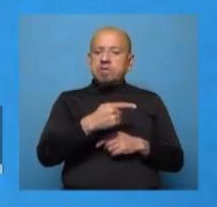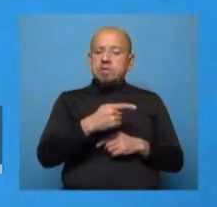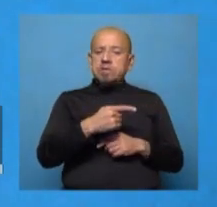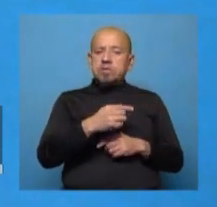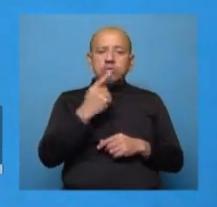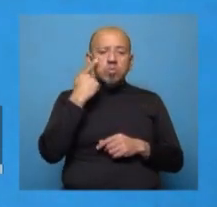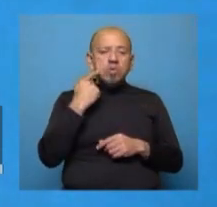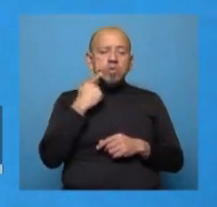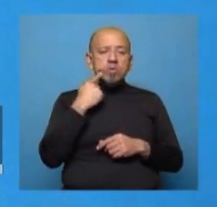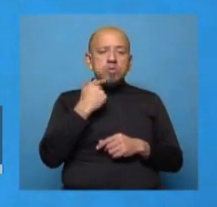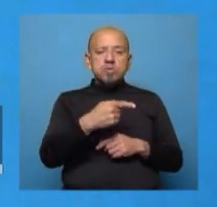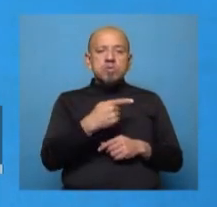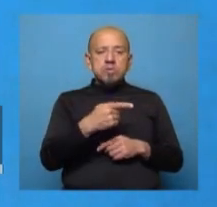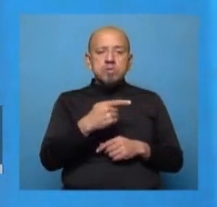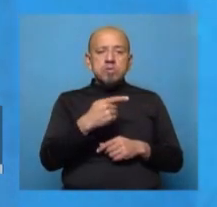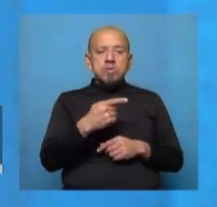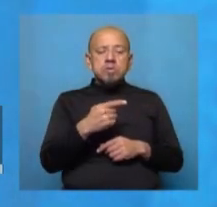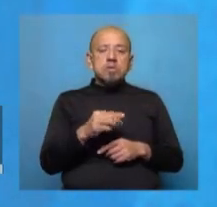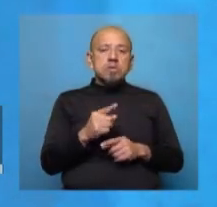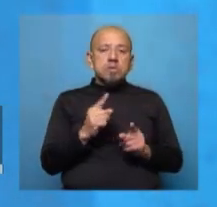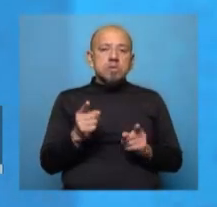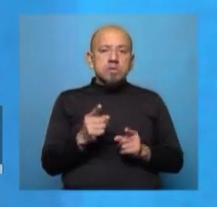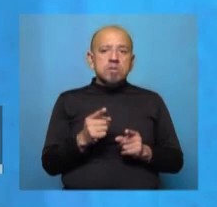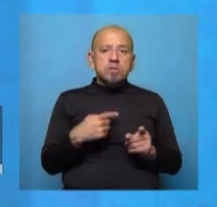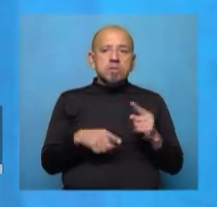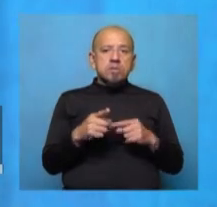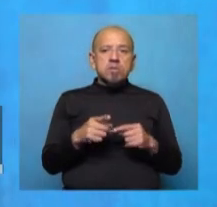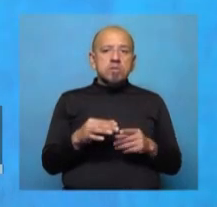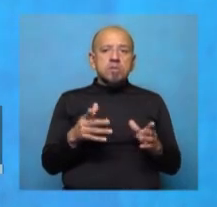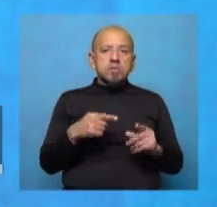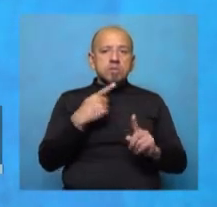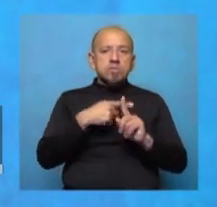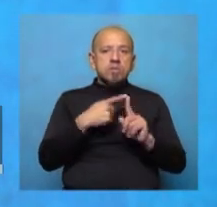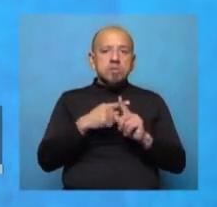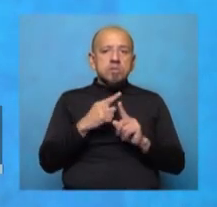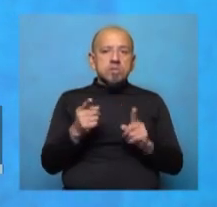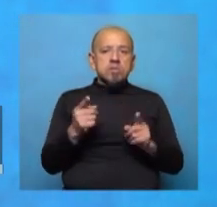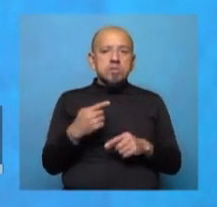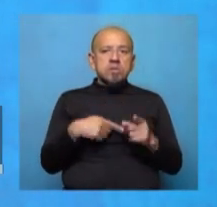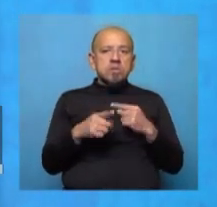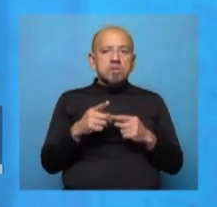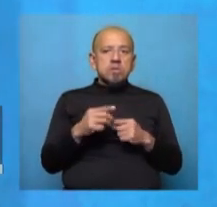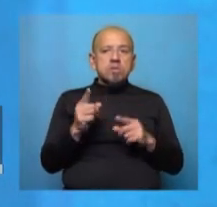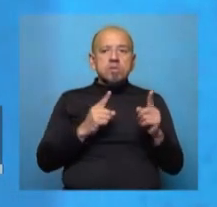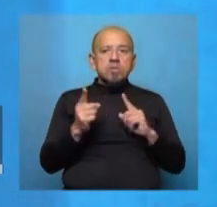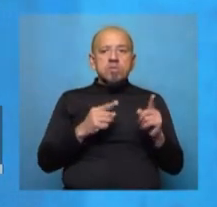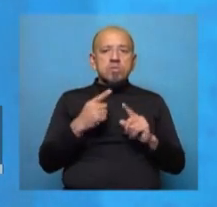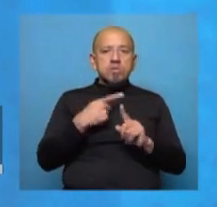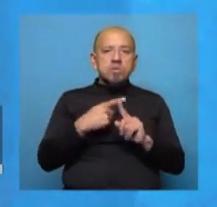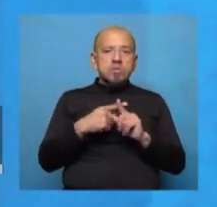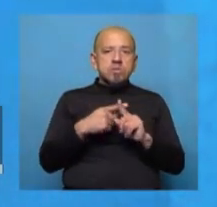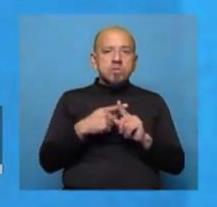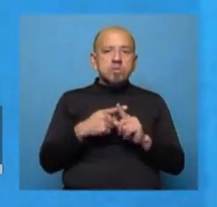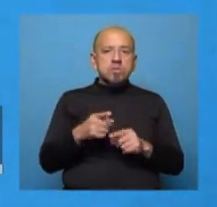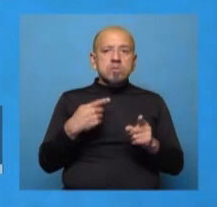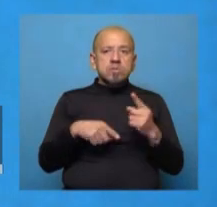y los resultados no no sean positivos no en todos en algunos fueron muy positivos